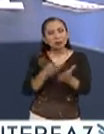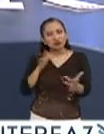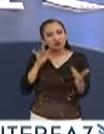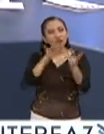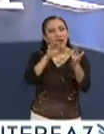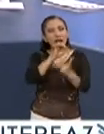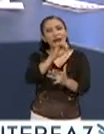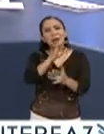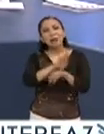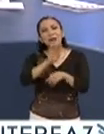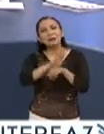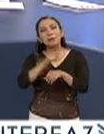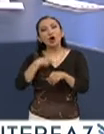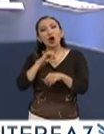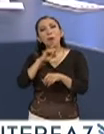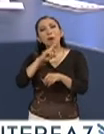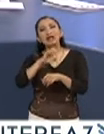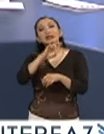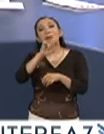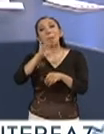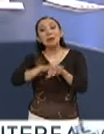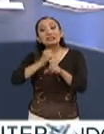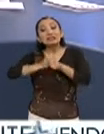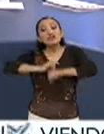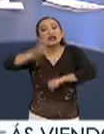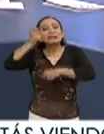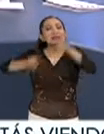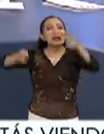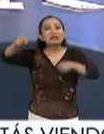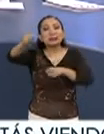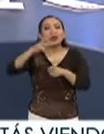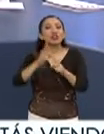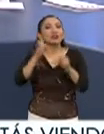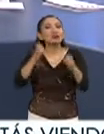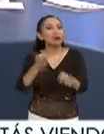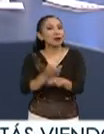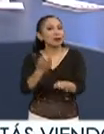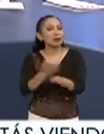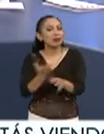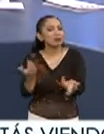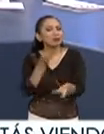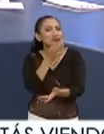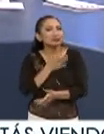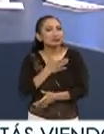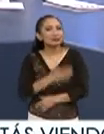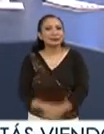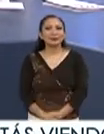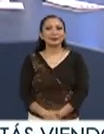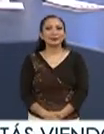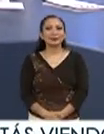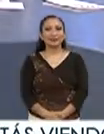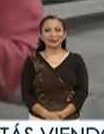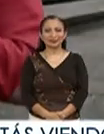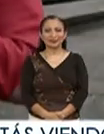cuenta hasta Sao Paulo, Brasil, porque Omar Cepeda nos tiene más información. Omar, ¿dónde estás ahora? ¿Qué nos tienes?